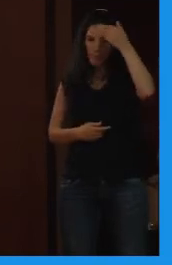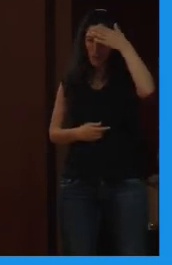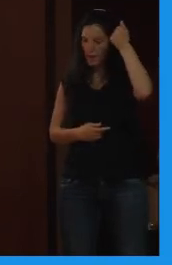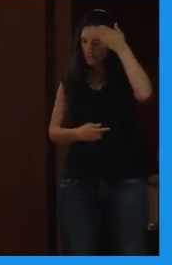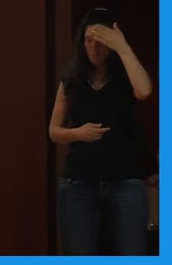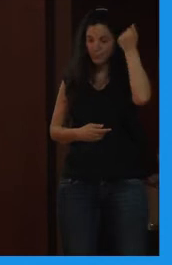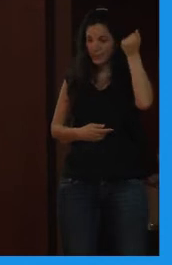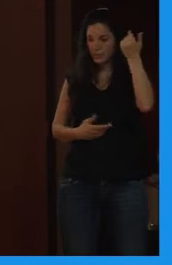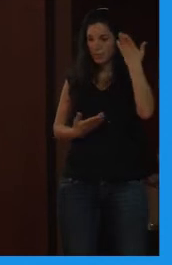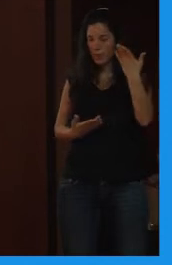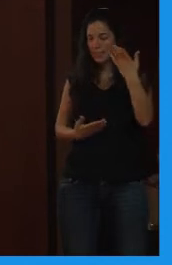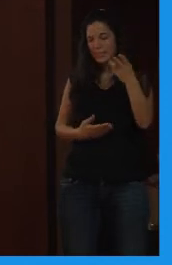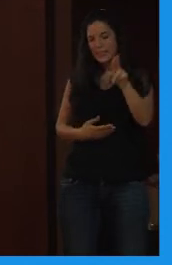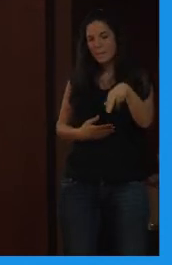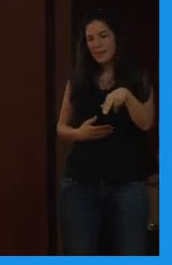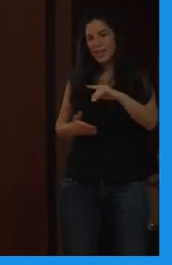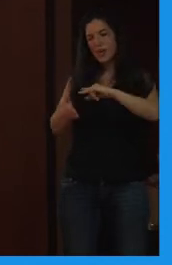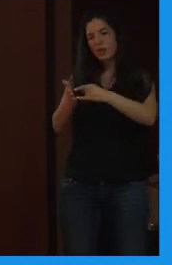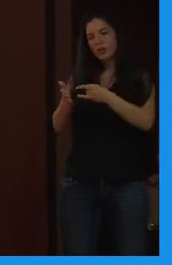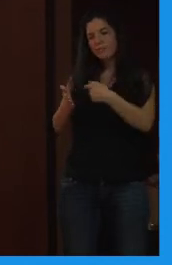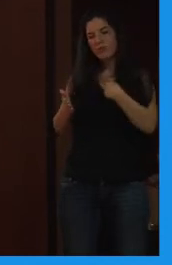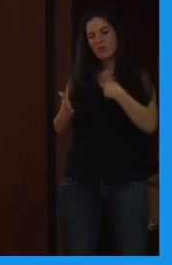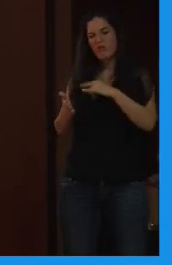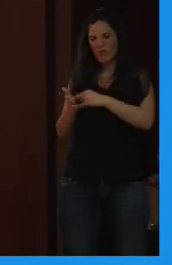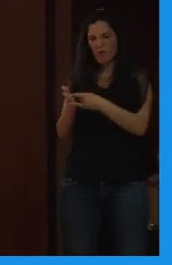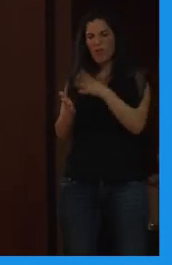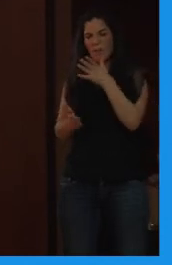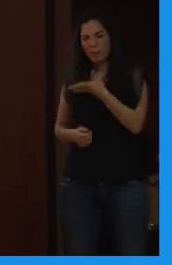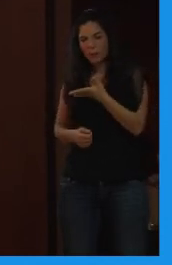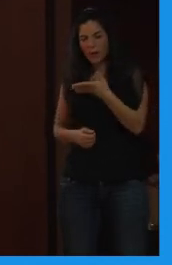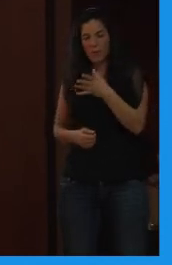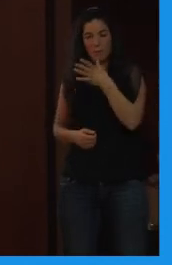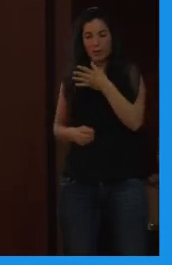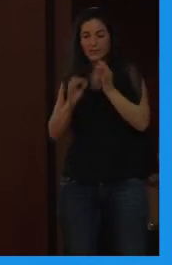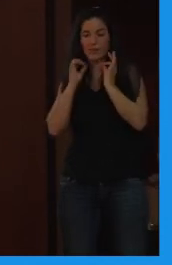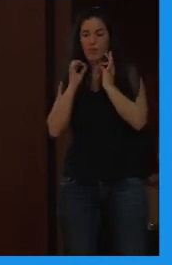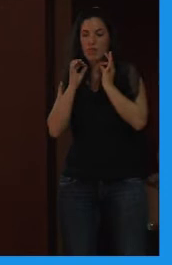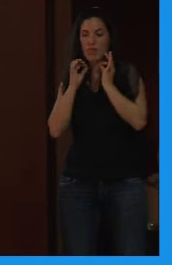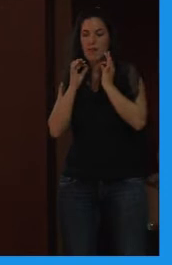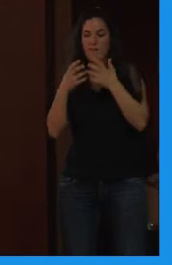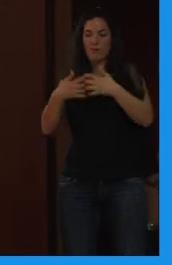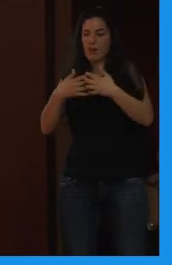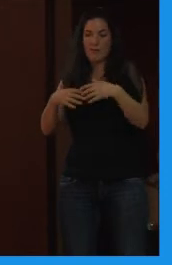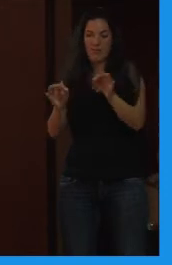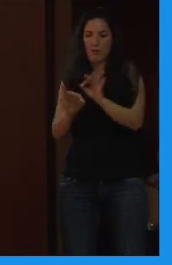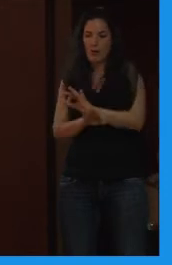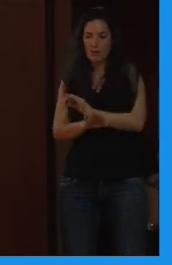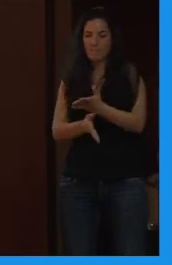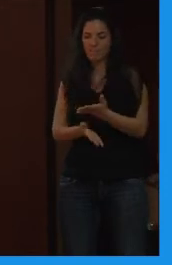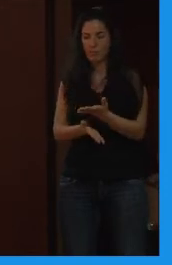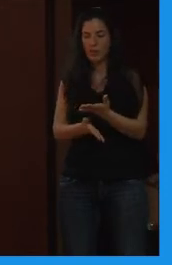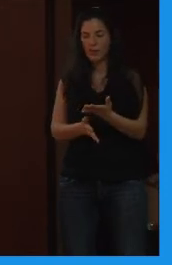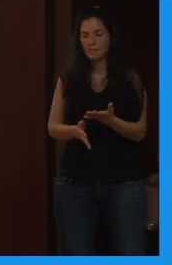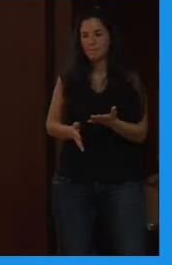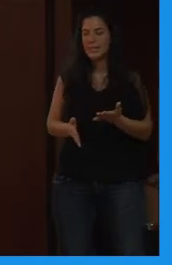gordita, ¿por qué? Porque no me funciona el tiroides. Entonces, esta sintomatología podría agravar no